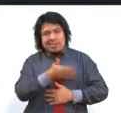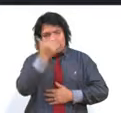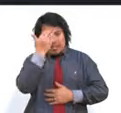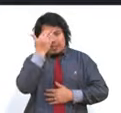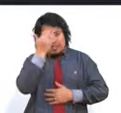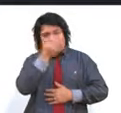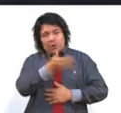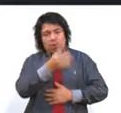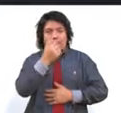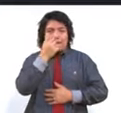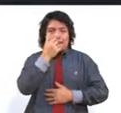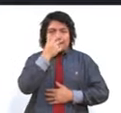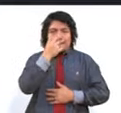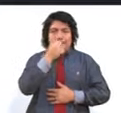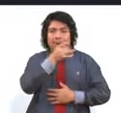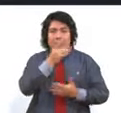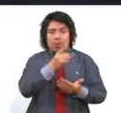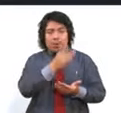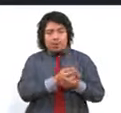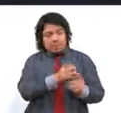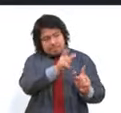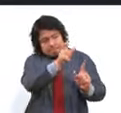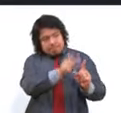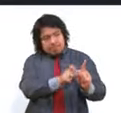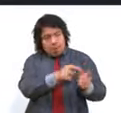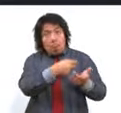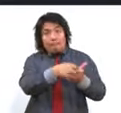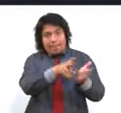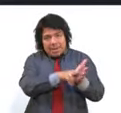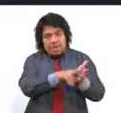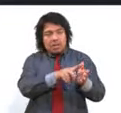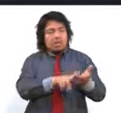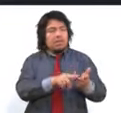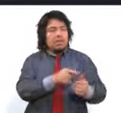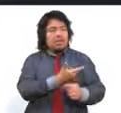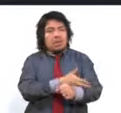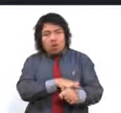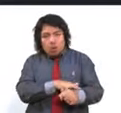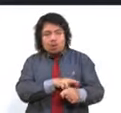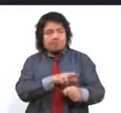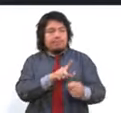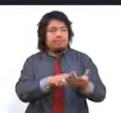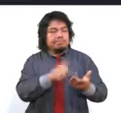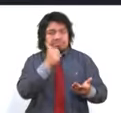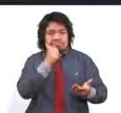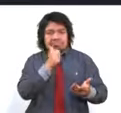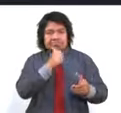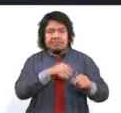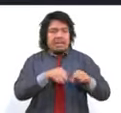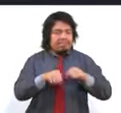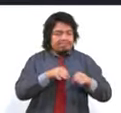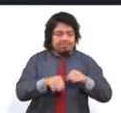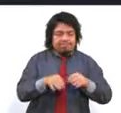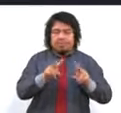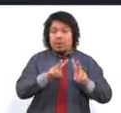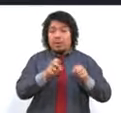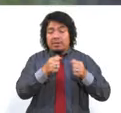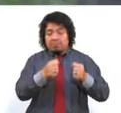pues es no solamente un hombre valiente, honesto, que hace un gran trabajo al frente de la